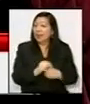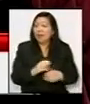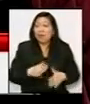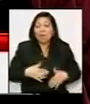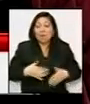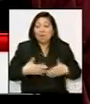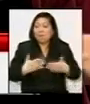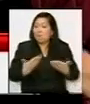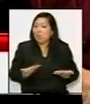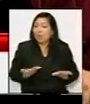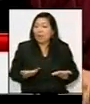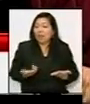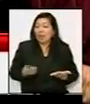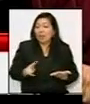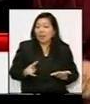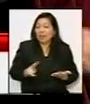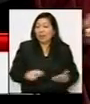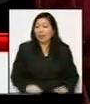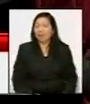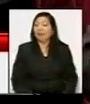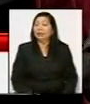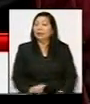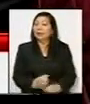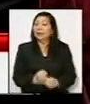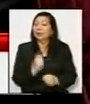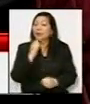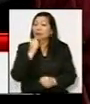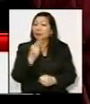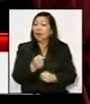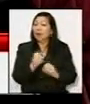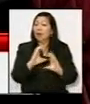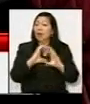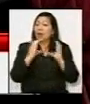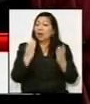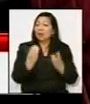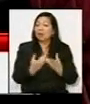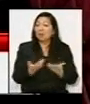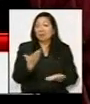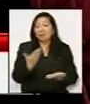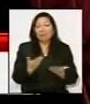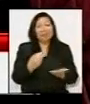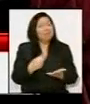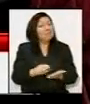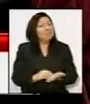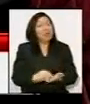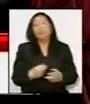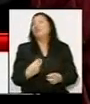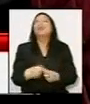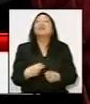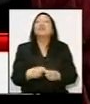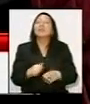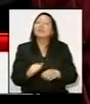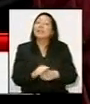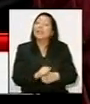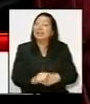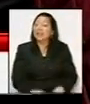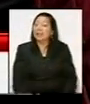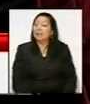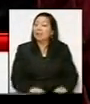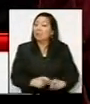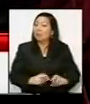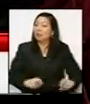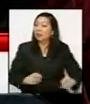puede aumentar los hechos que sustentan una acusación del congreso me parece grave porque con eso en la práctica el